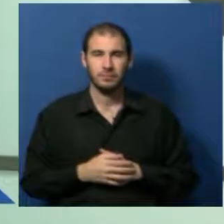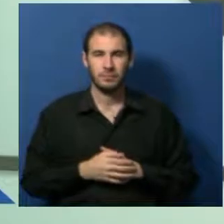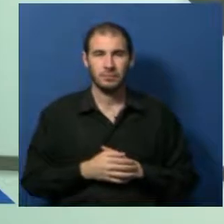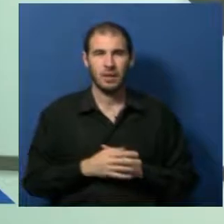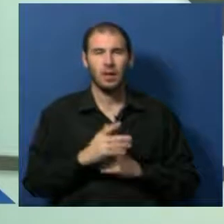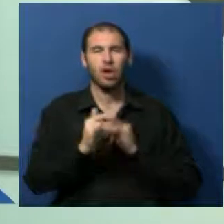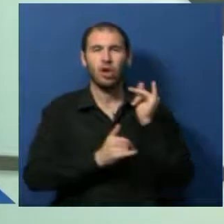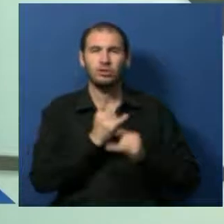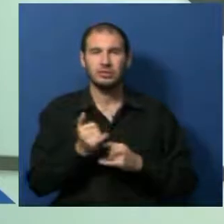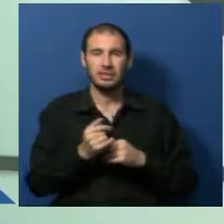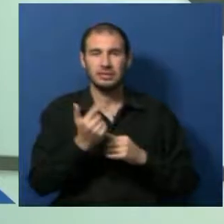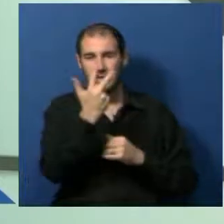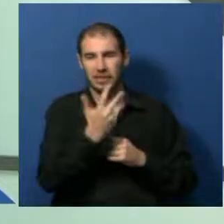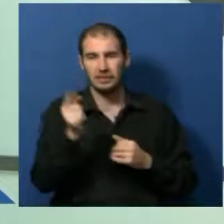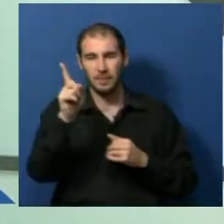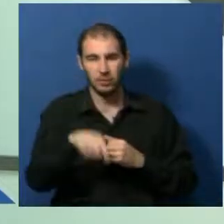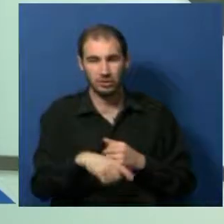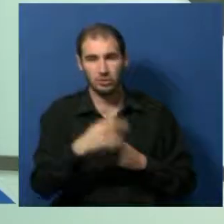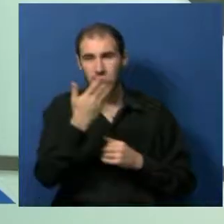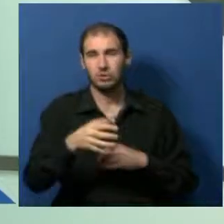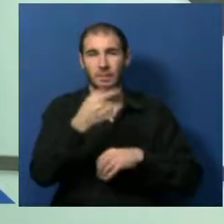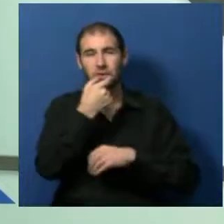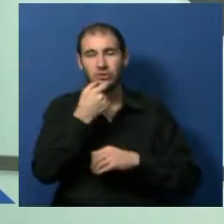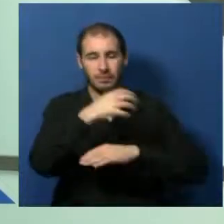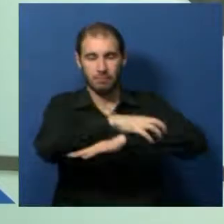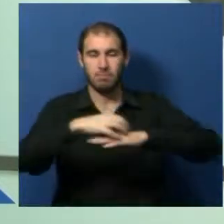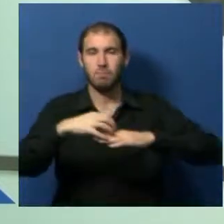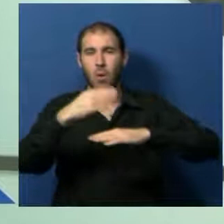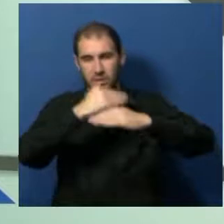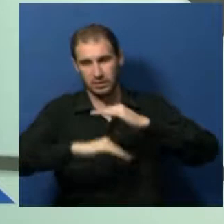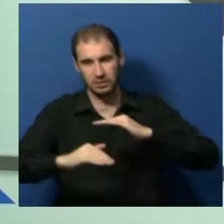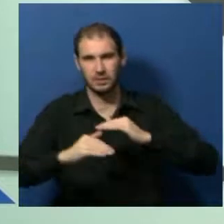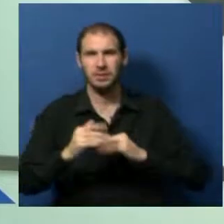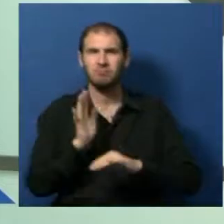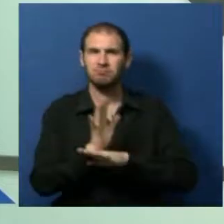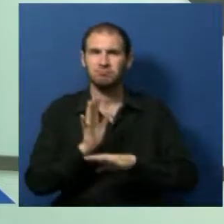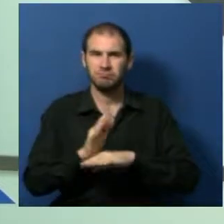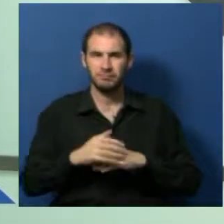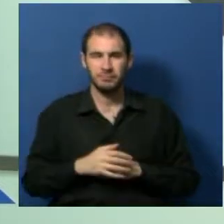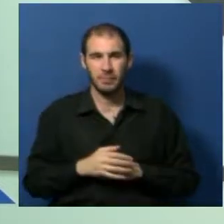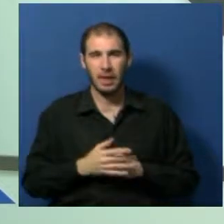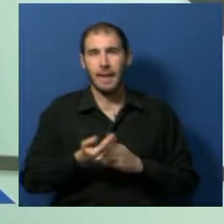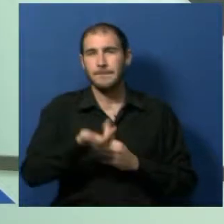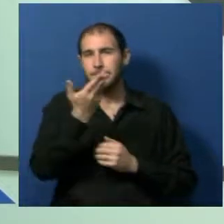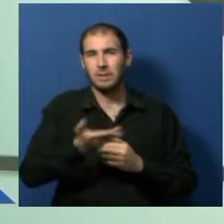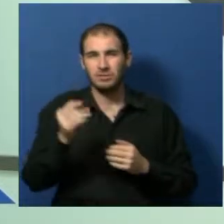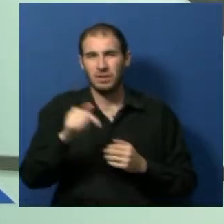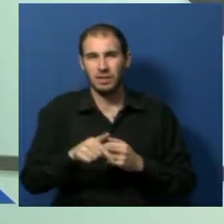Si hablamos de este 33% de mendocinos que están por debajo de la línea de la pobreza, estamos hablando de personas que